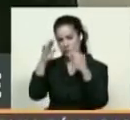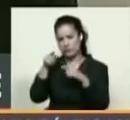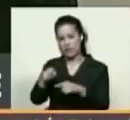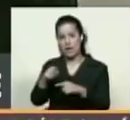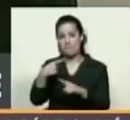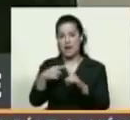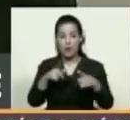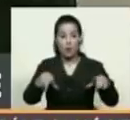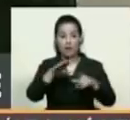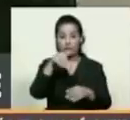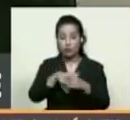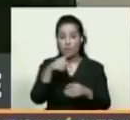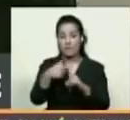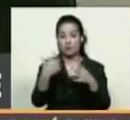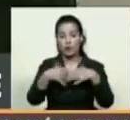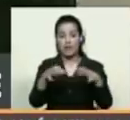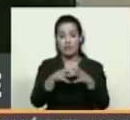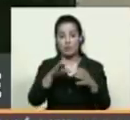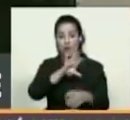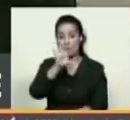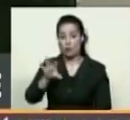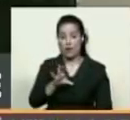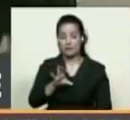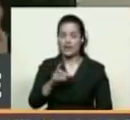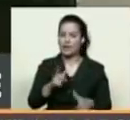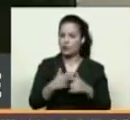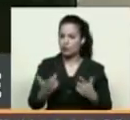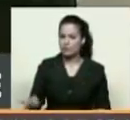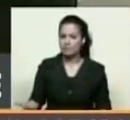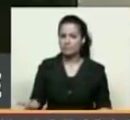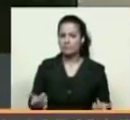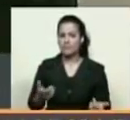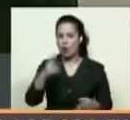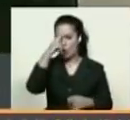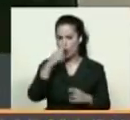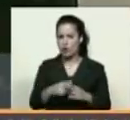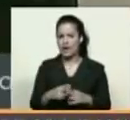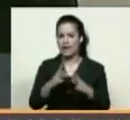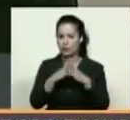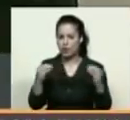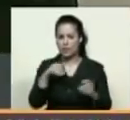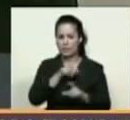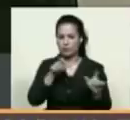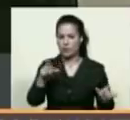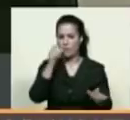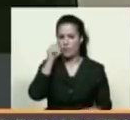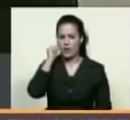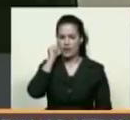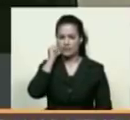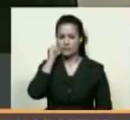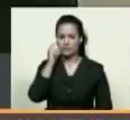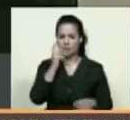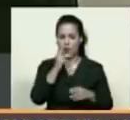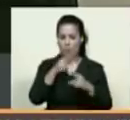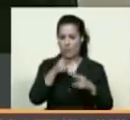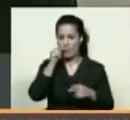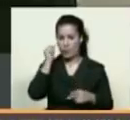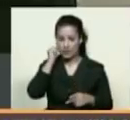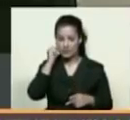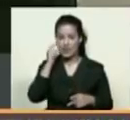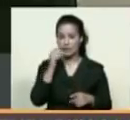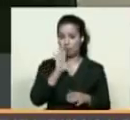y de los organismos regionales electorales. Así que también en honor a esos funcionarios y a esas funcionarias que con su